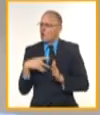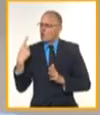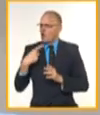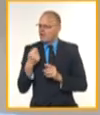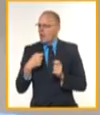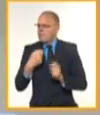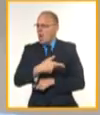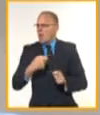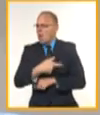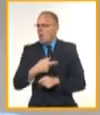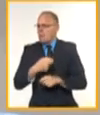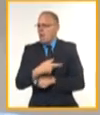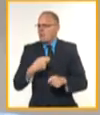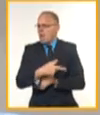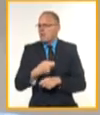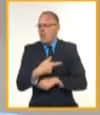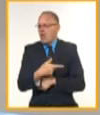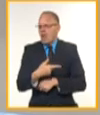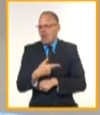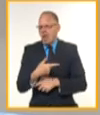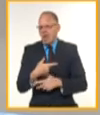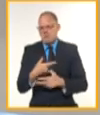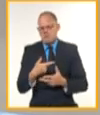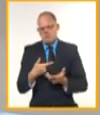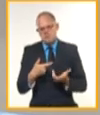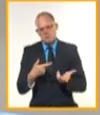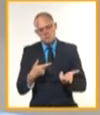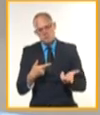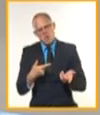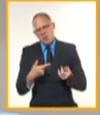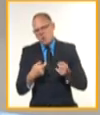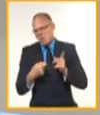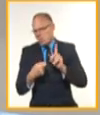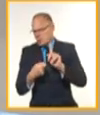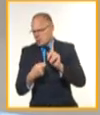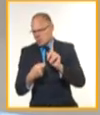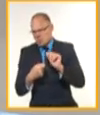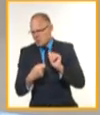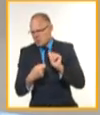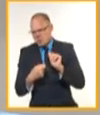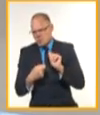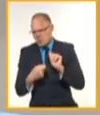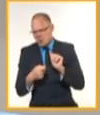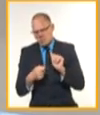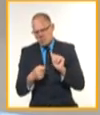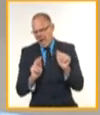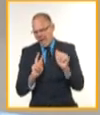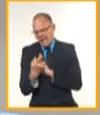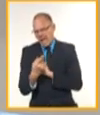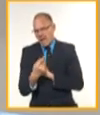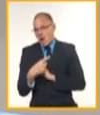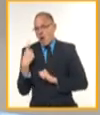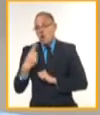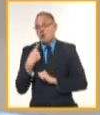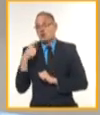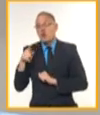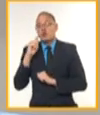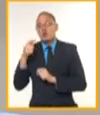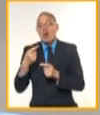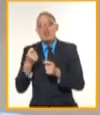de dinero para Ucrania, lo desviemos hacia América Latina para apoyar a nuestros